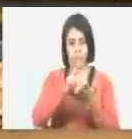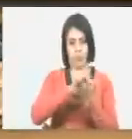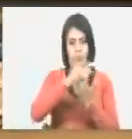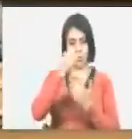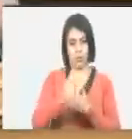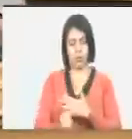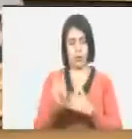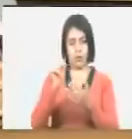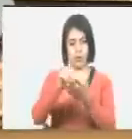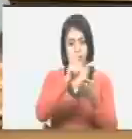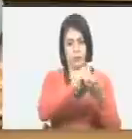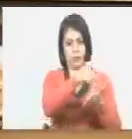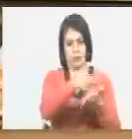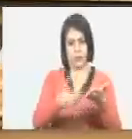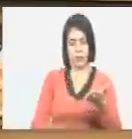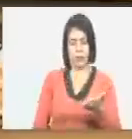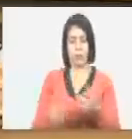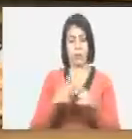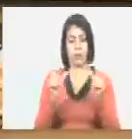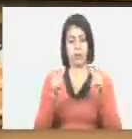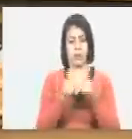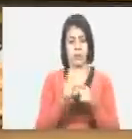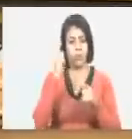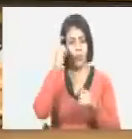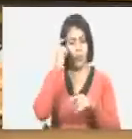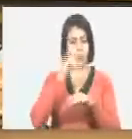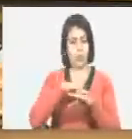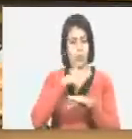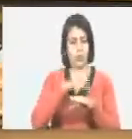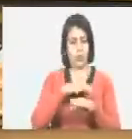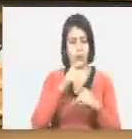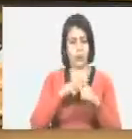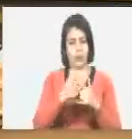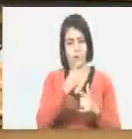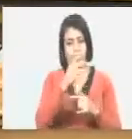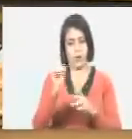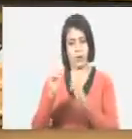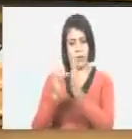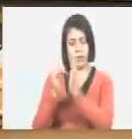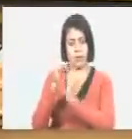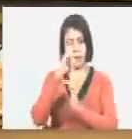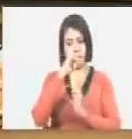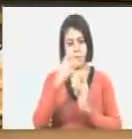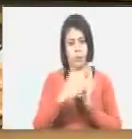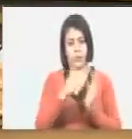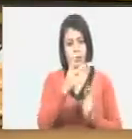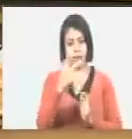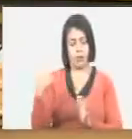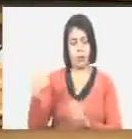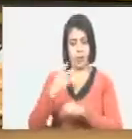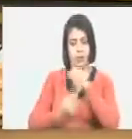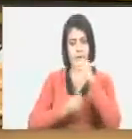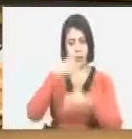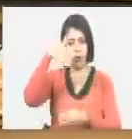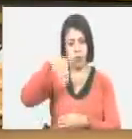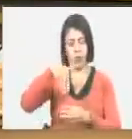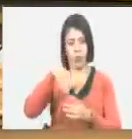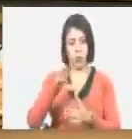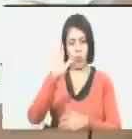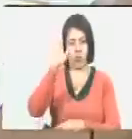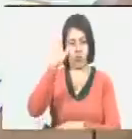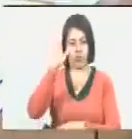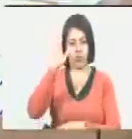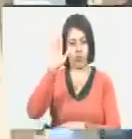proyecto de acta presentada correspondiente a la sesión ordinaria del día jueves 20 de abril de 2023, si no se manifestaron con la señal de